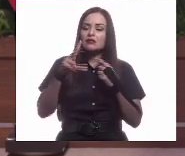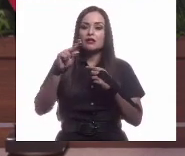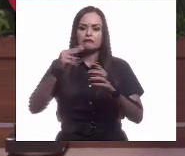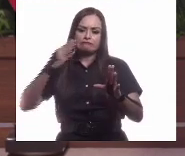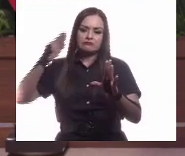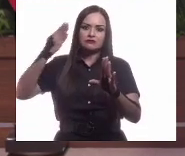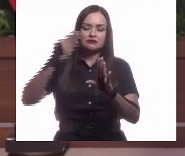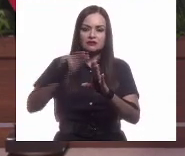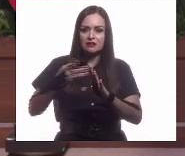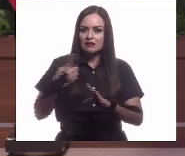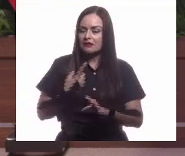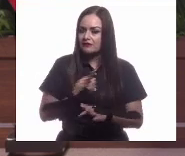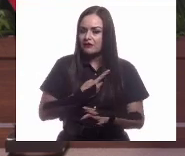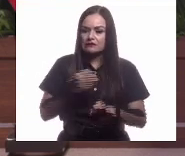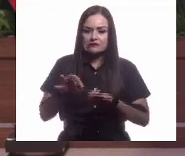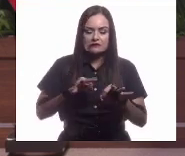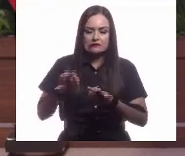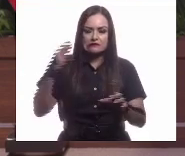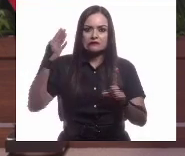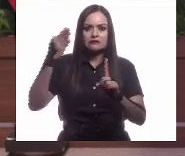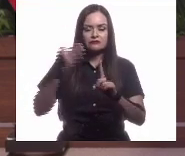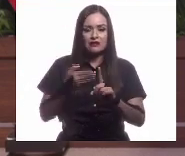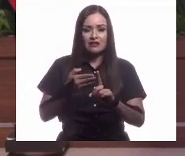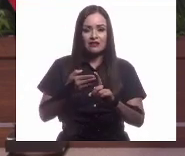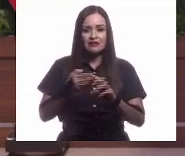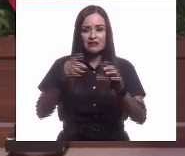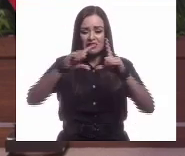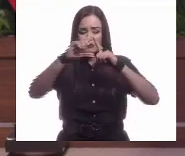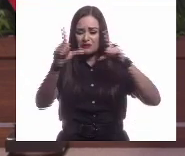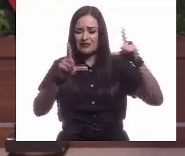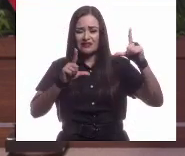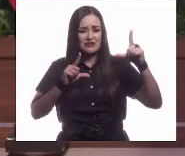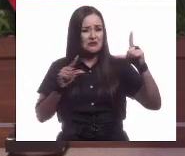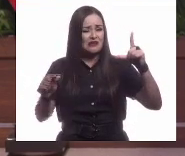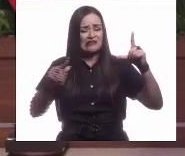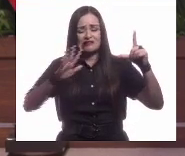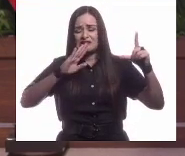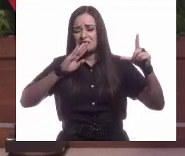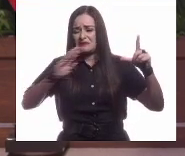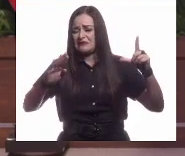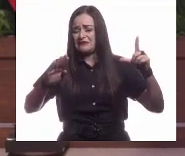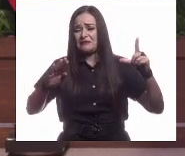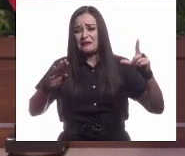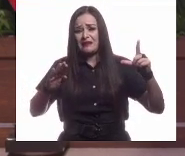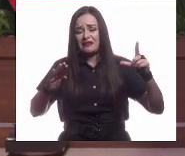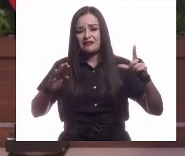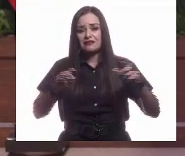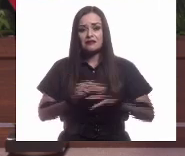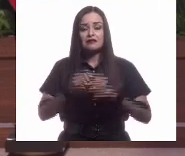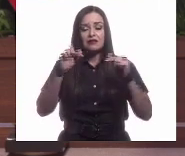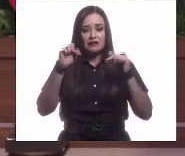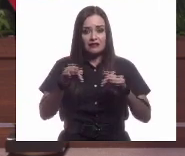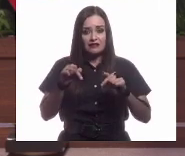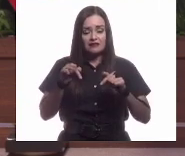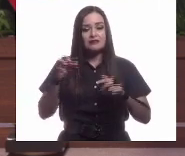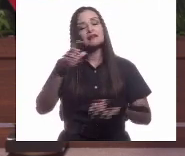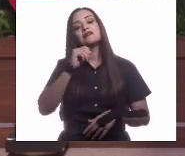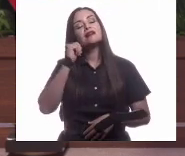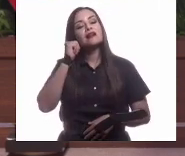correcto. En un entorno nacional de violencia creciente, hemos logrado reducir el número de homicidios dolosos